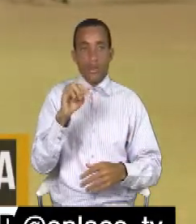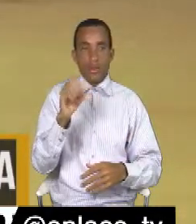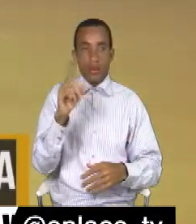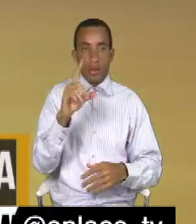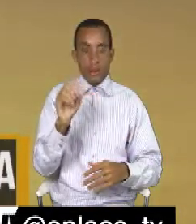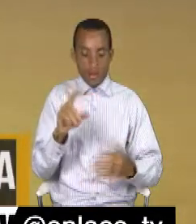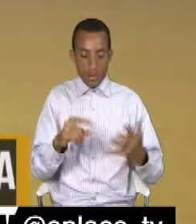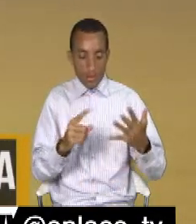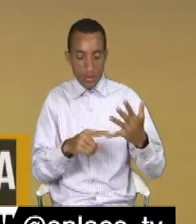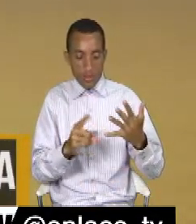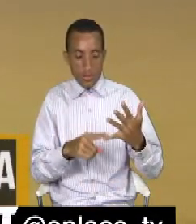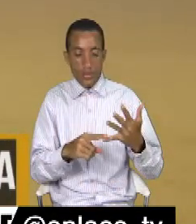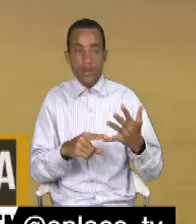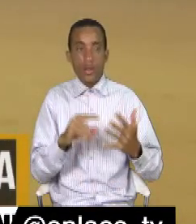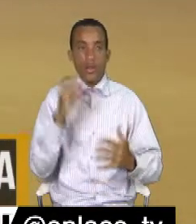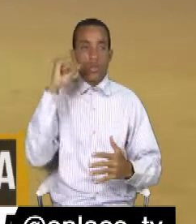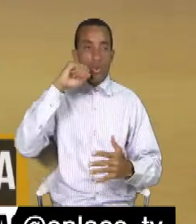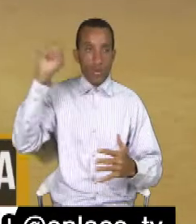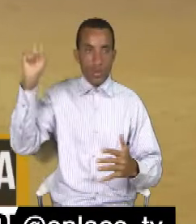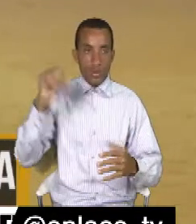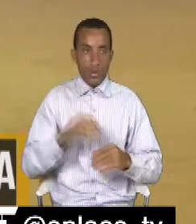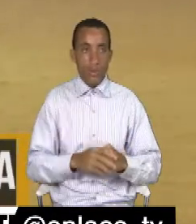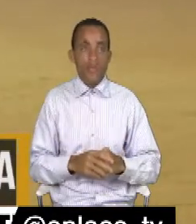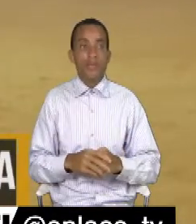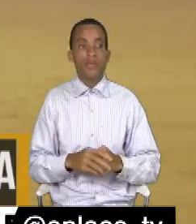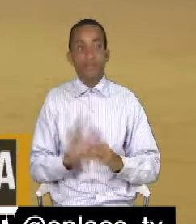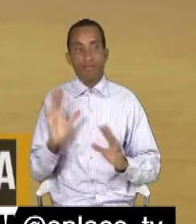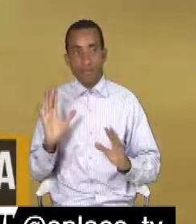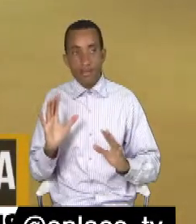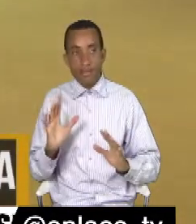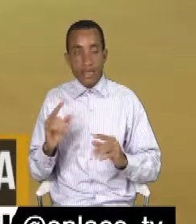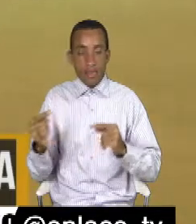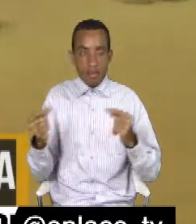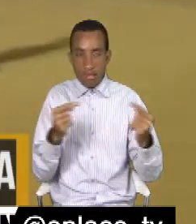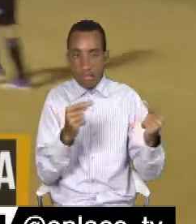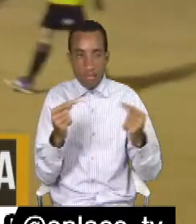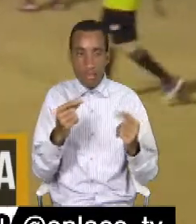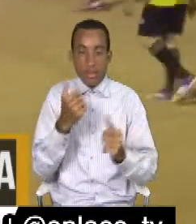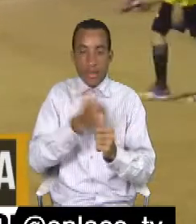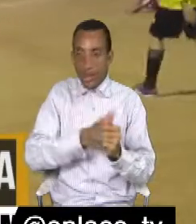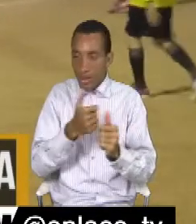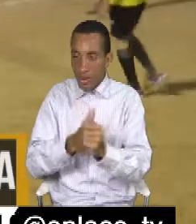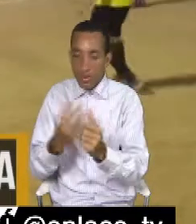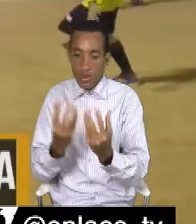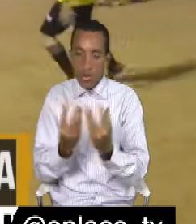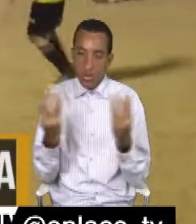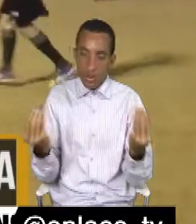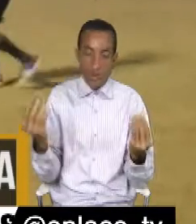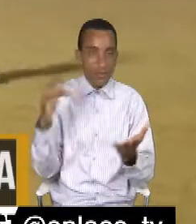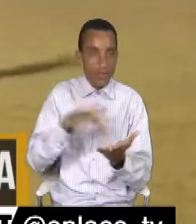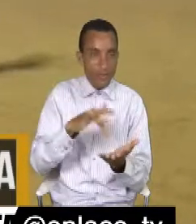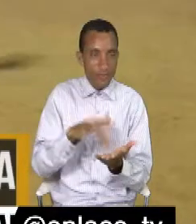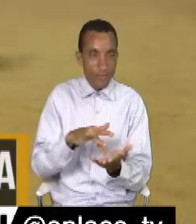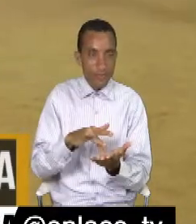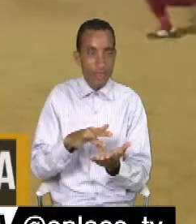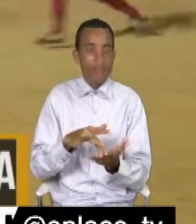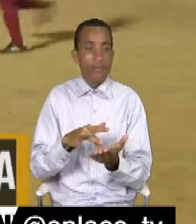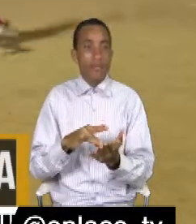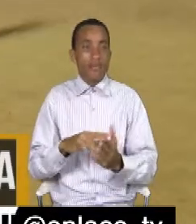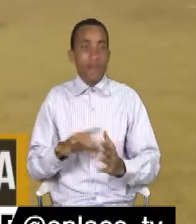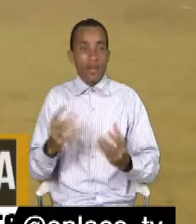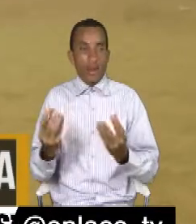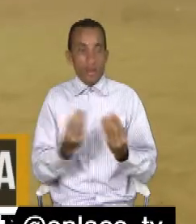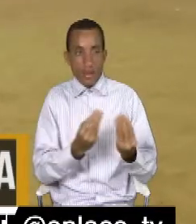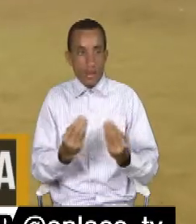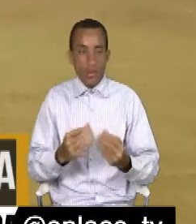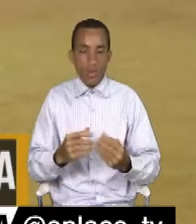Luis. De acuerdo con los organizadores, el torneo ha sido muy competitivo, donde cada uno de los equipos que participa en este tradicional campeonato otoñal lo vienen